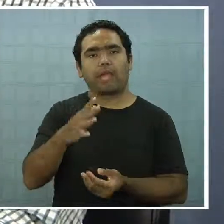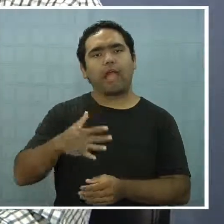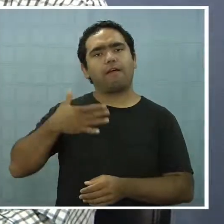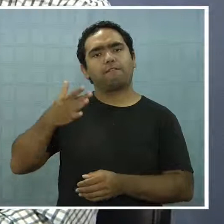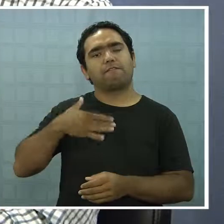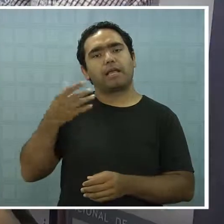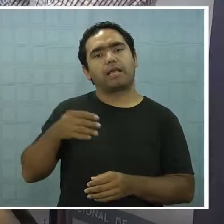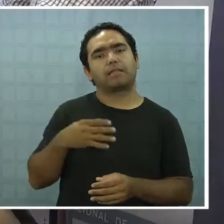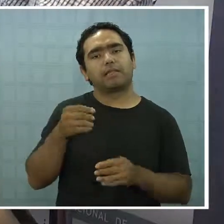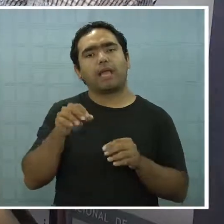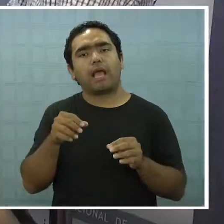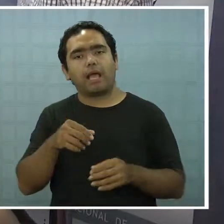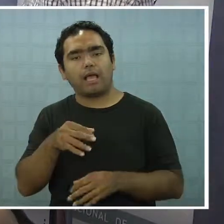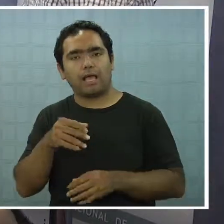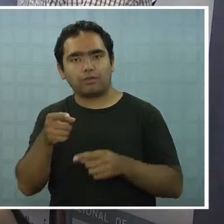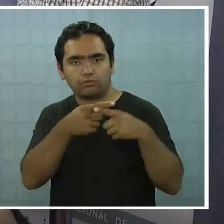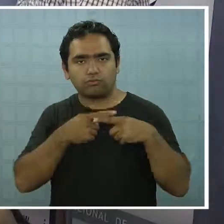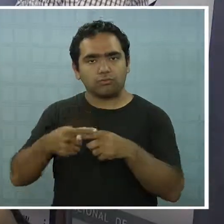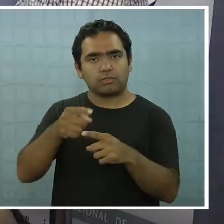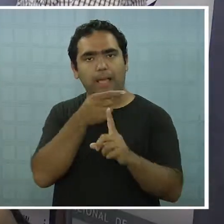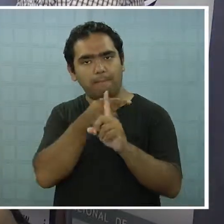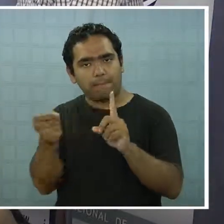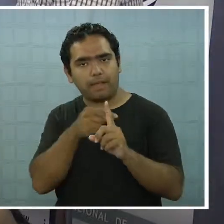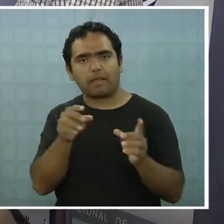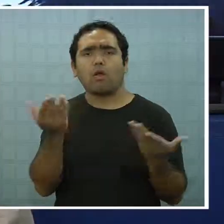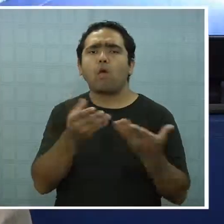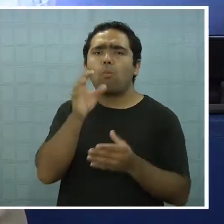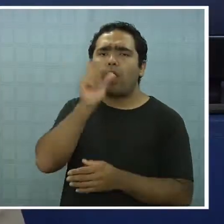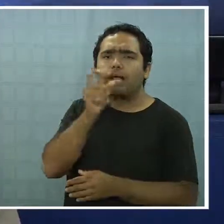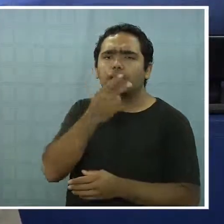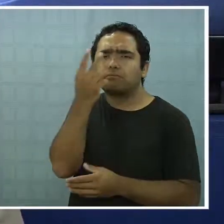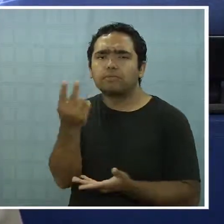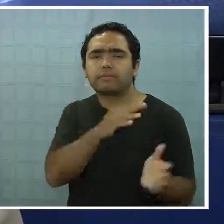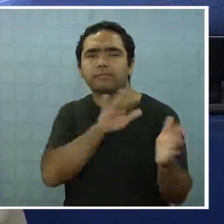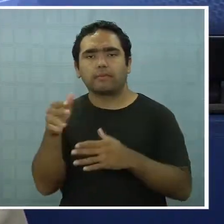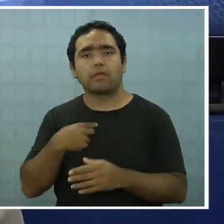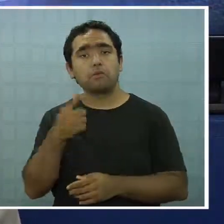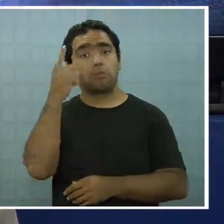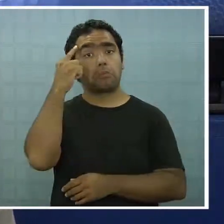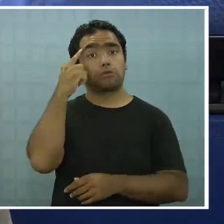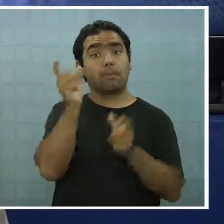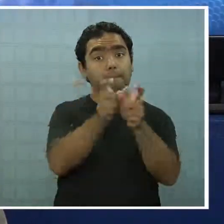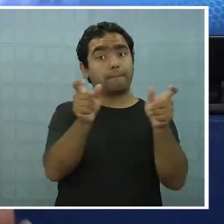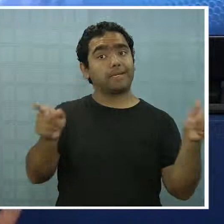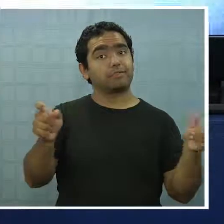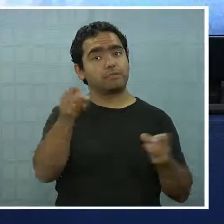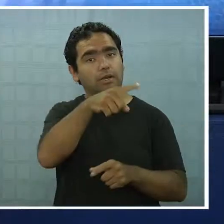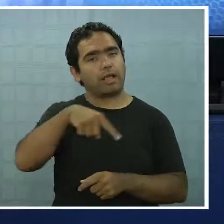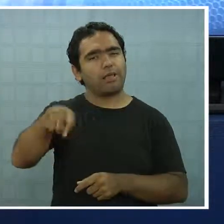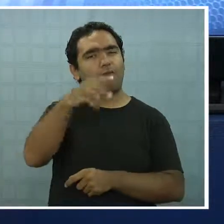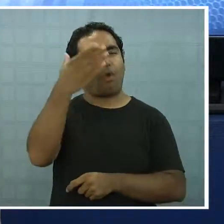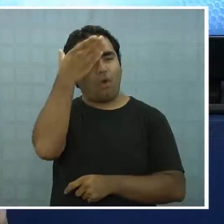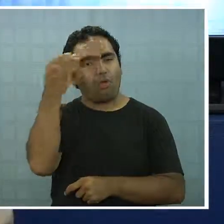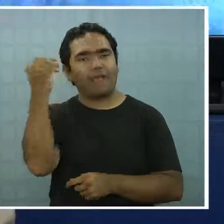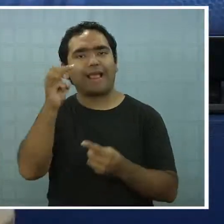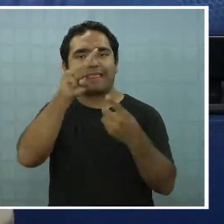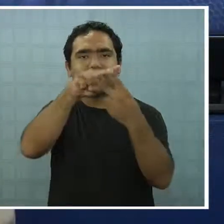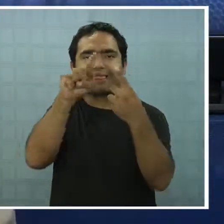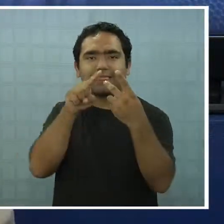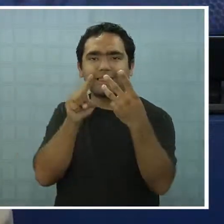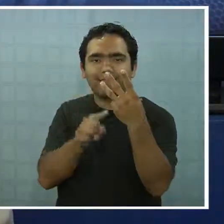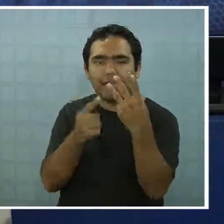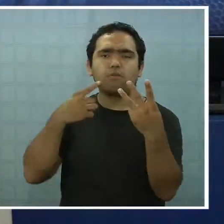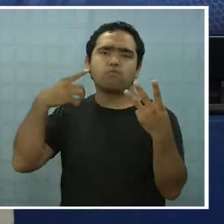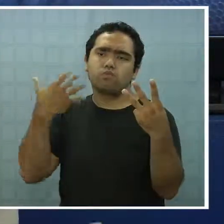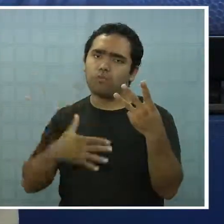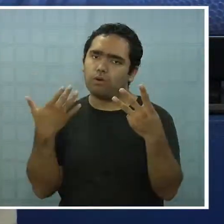la clase media. ¿Cómo ve usted esas críticas? Mire, yo creo que a la gente se le está olvidando los 3 elementos